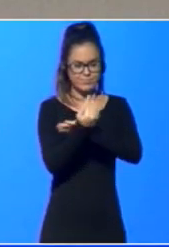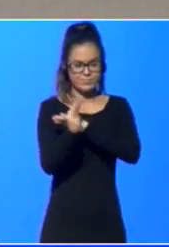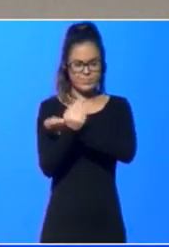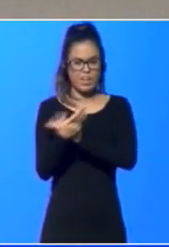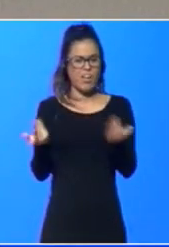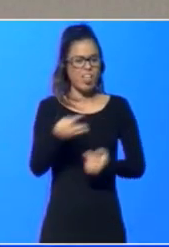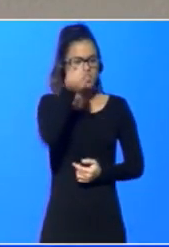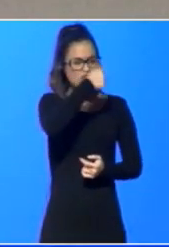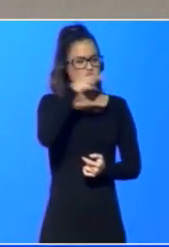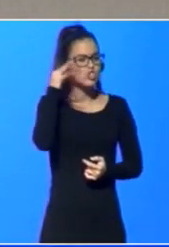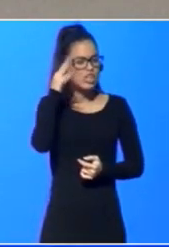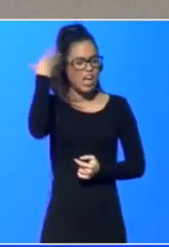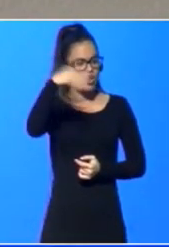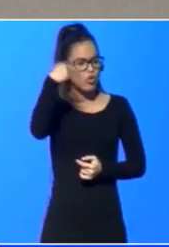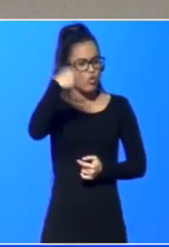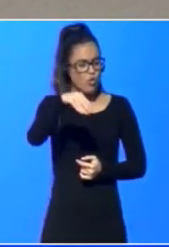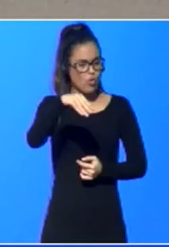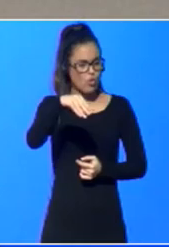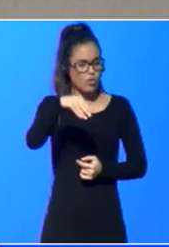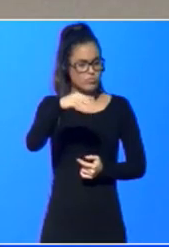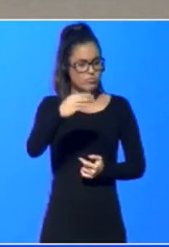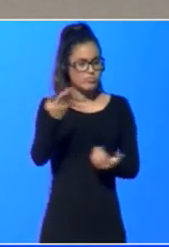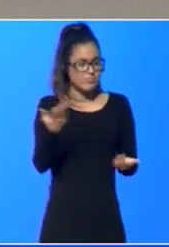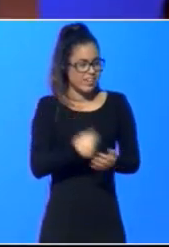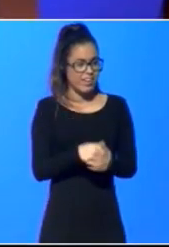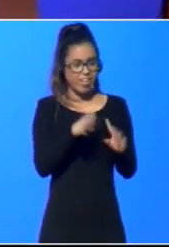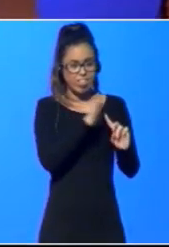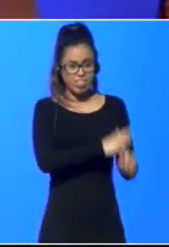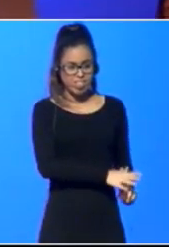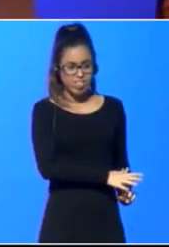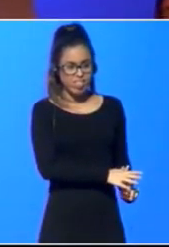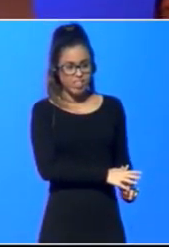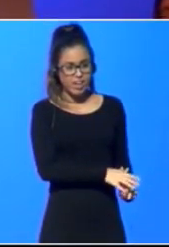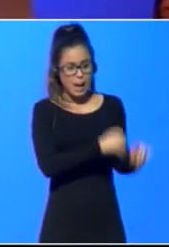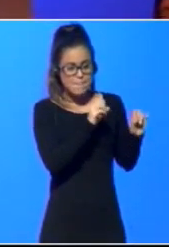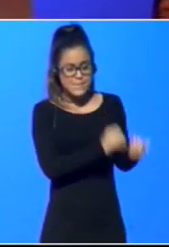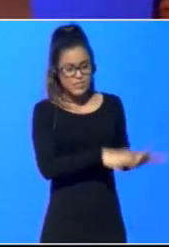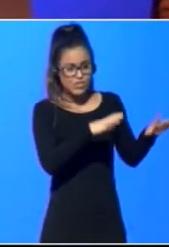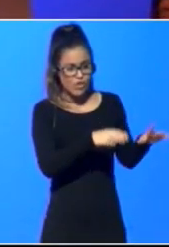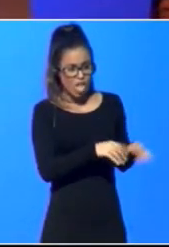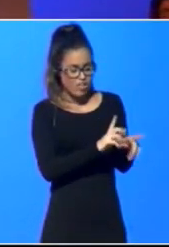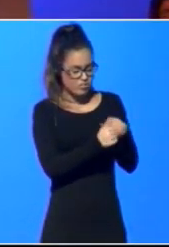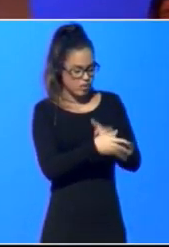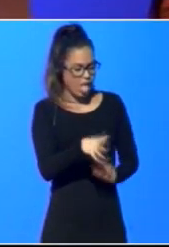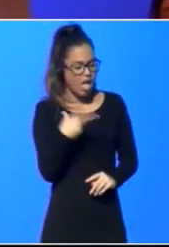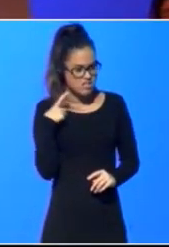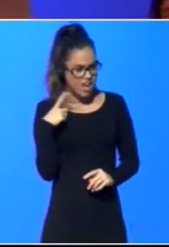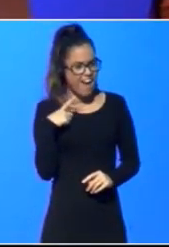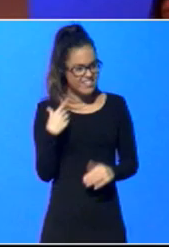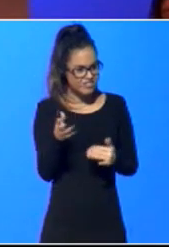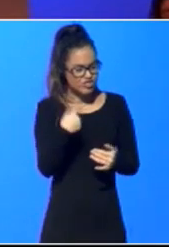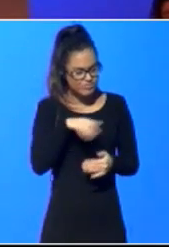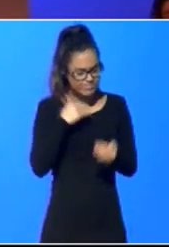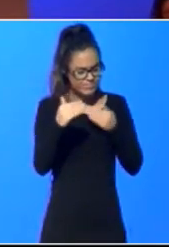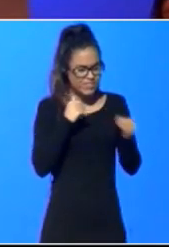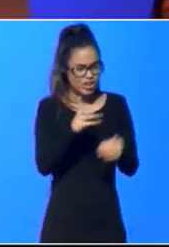estos chicos y chicas jóvenes que se están quedando en la cuneta? Porque eso ayer salía en la conversación. ¿Y qué hacemos